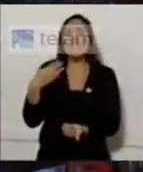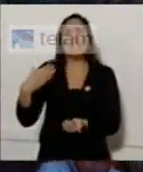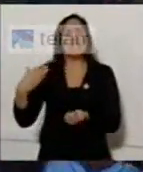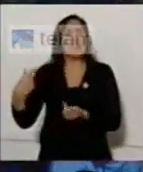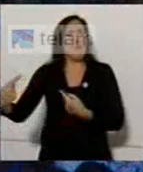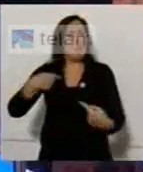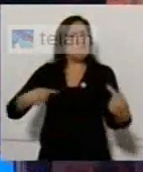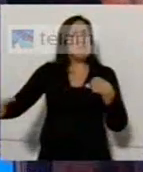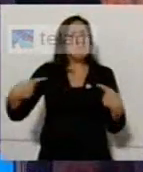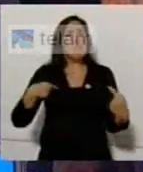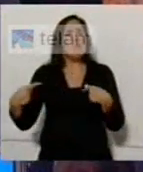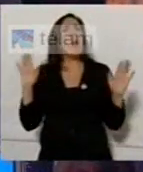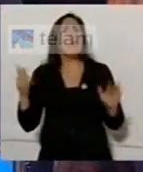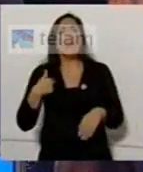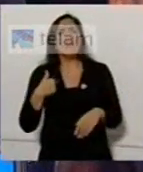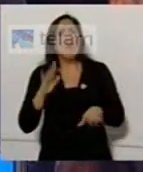no me quejo.